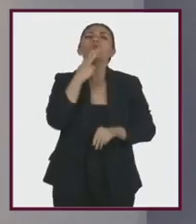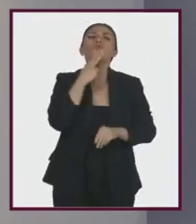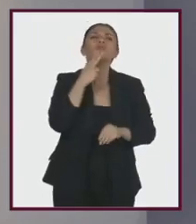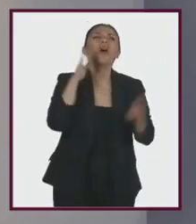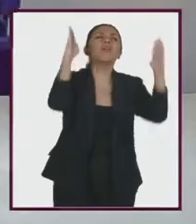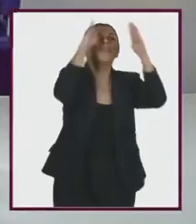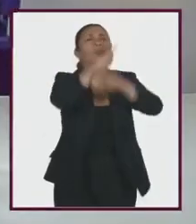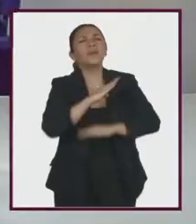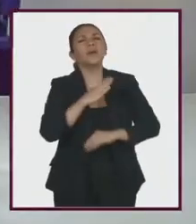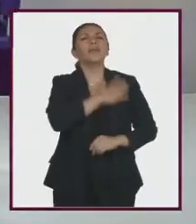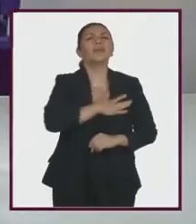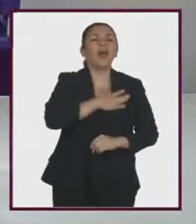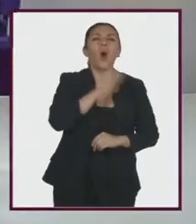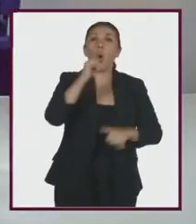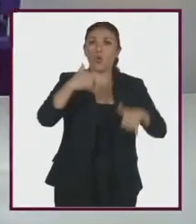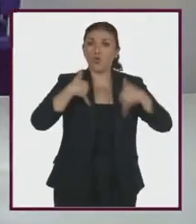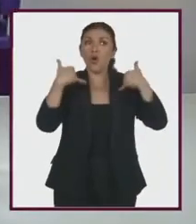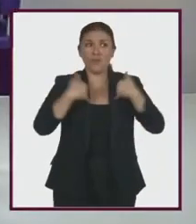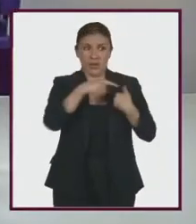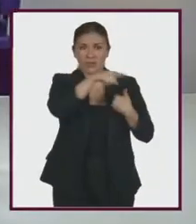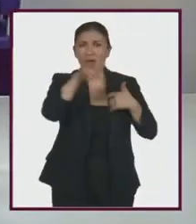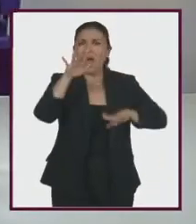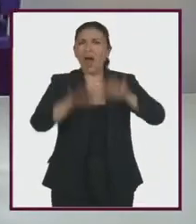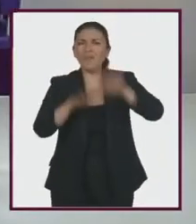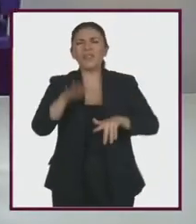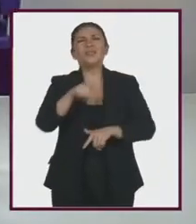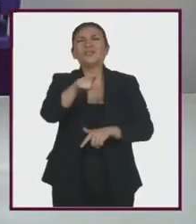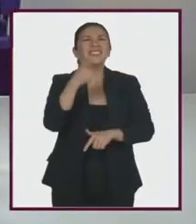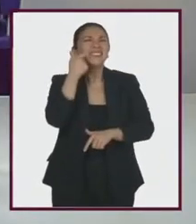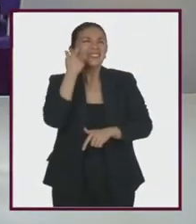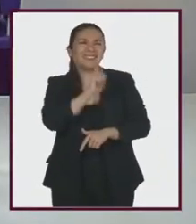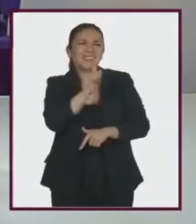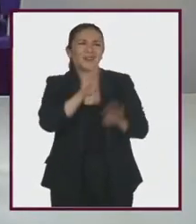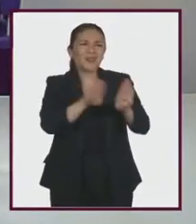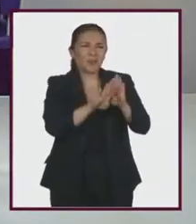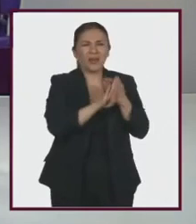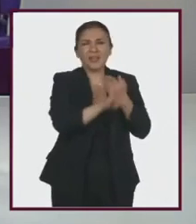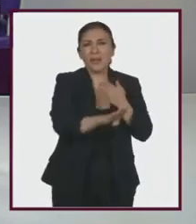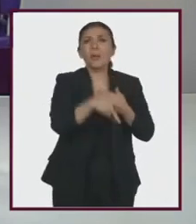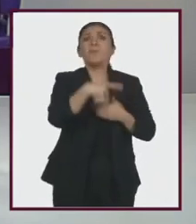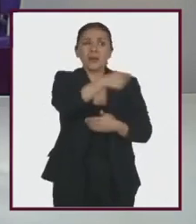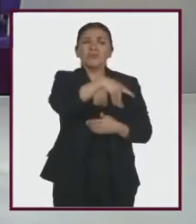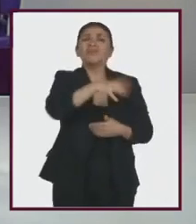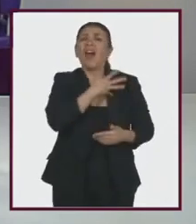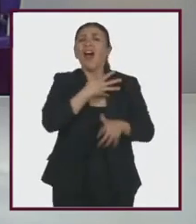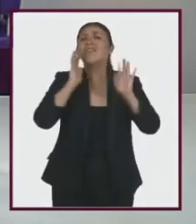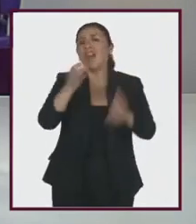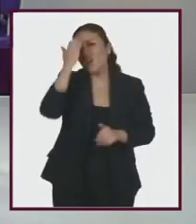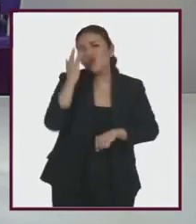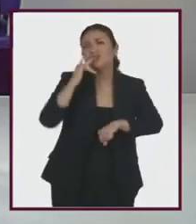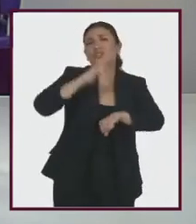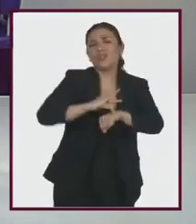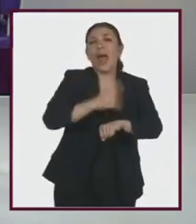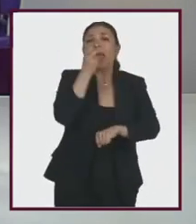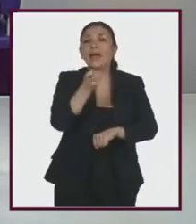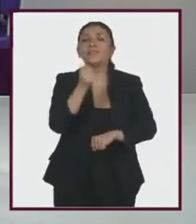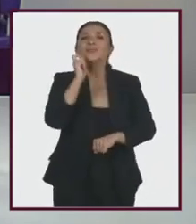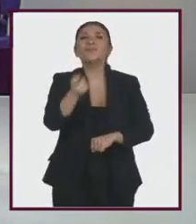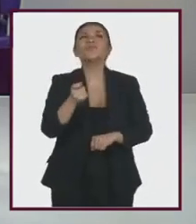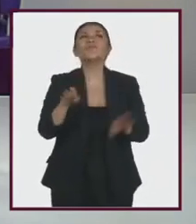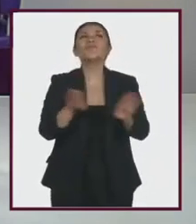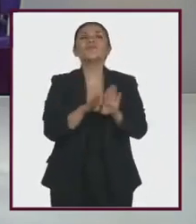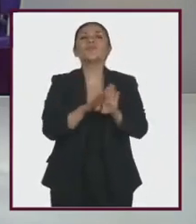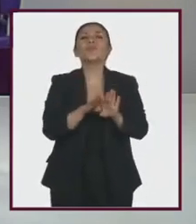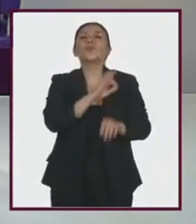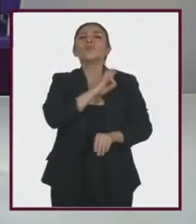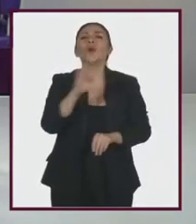También. En adolescentes muchas veces, aunque no queramos, pues los adolescentes consumen algunas sustancias y pueden ser justamente